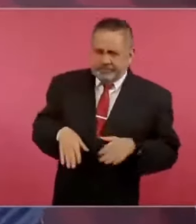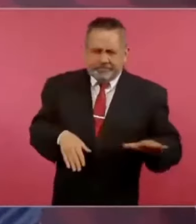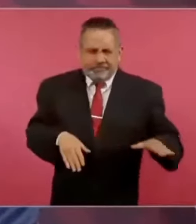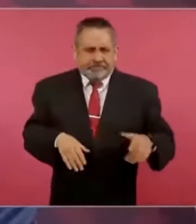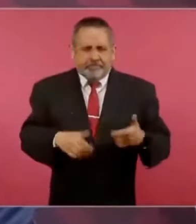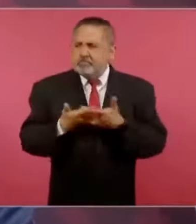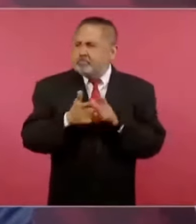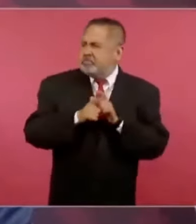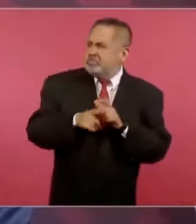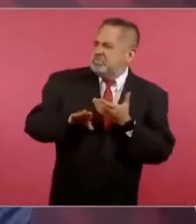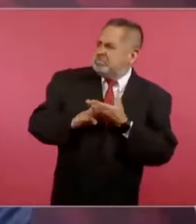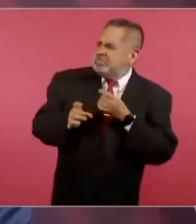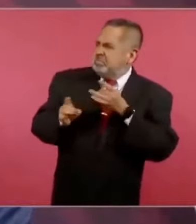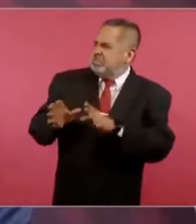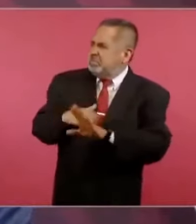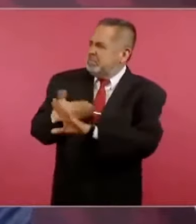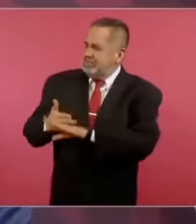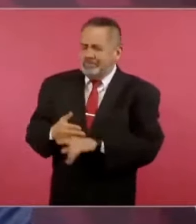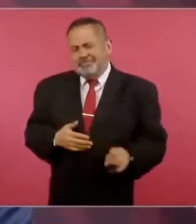sectarios,